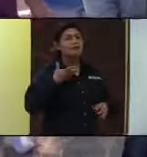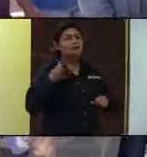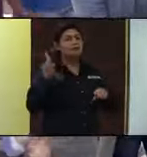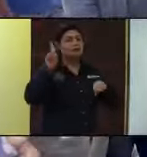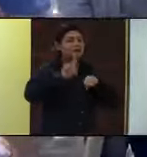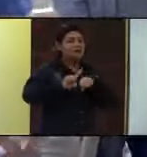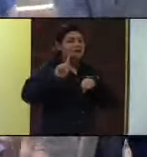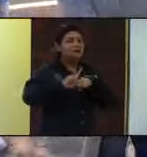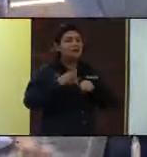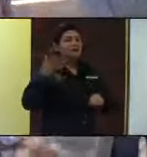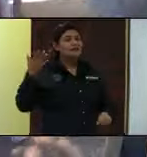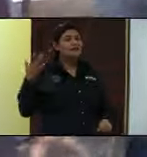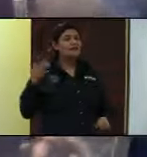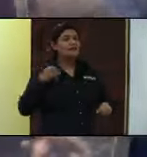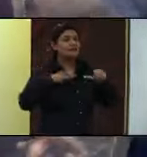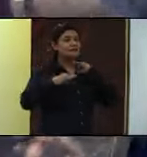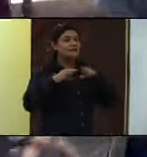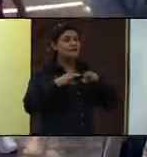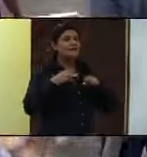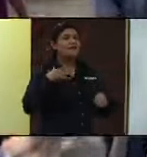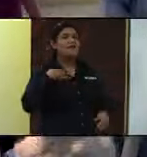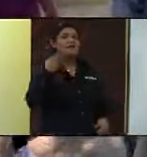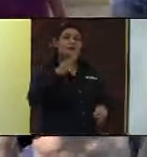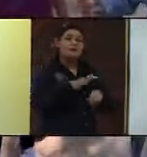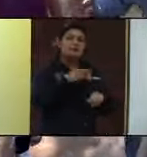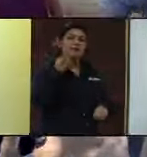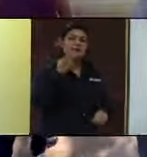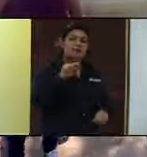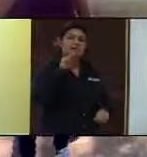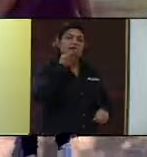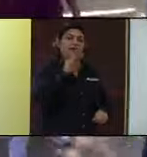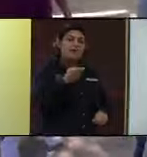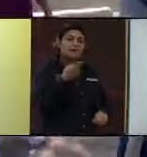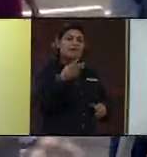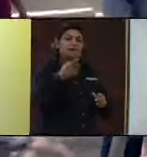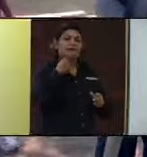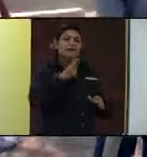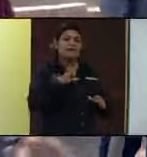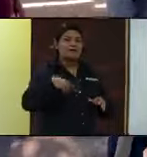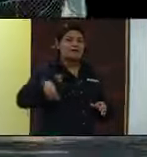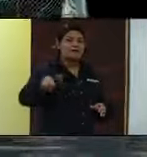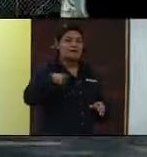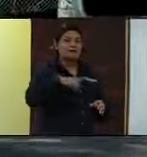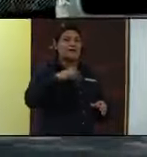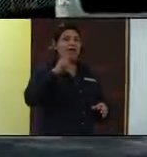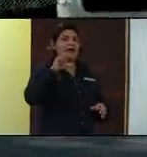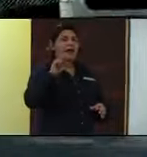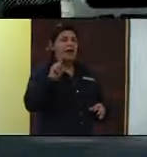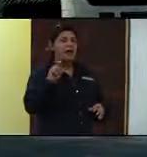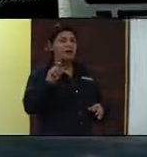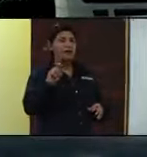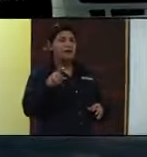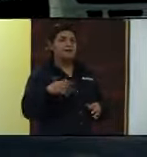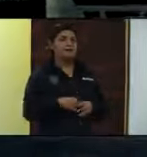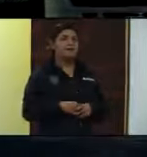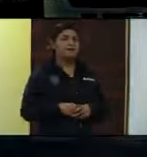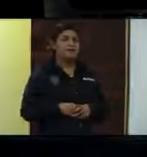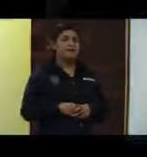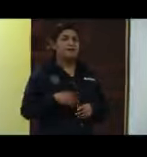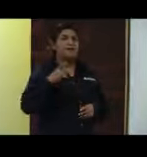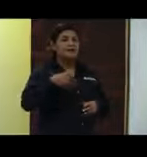trabajando en el problema del agua. Yo por eso les dije, denme la oportunidad y van a ver ustedes que van a tener agua. Ahora,